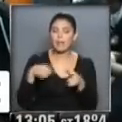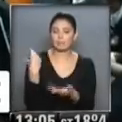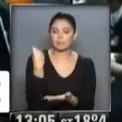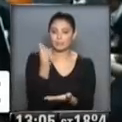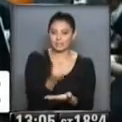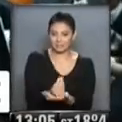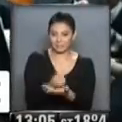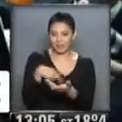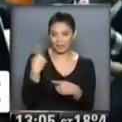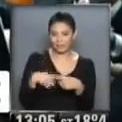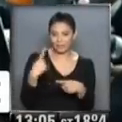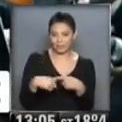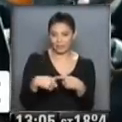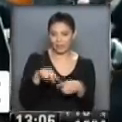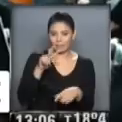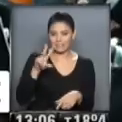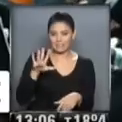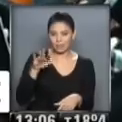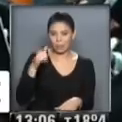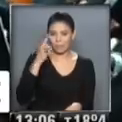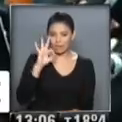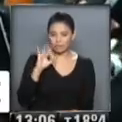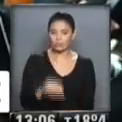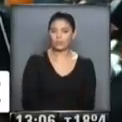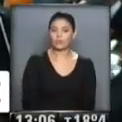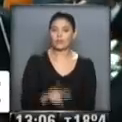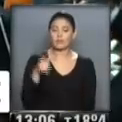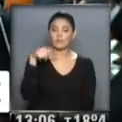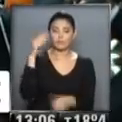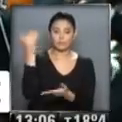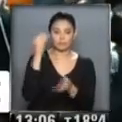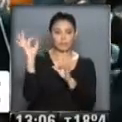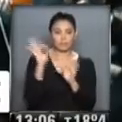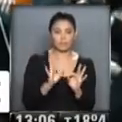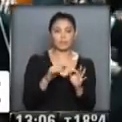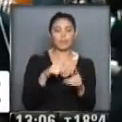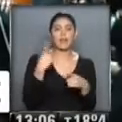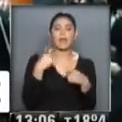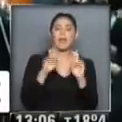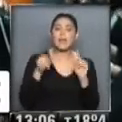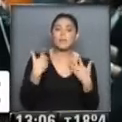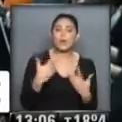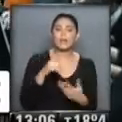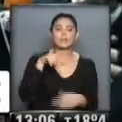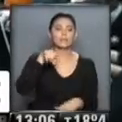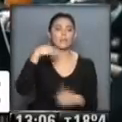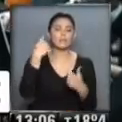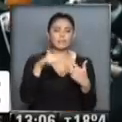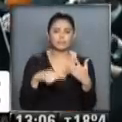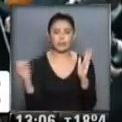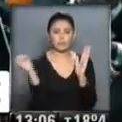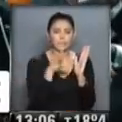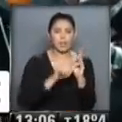de la fiesta del 25 de mayo. Además, como decíamos, habrá oportunidad de ver distintos shows, mapping,